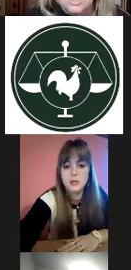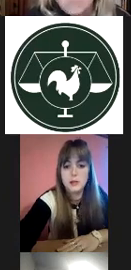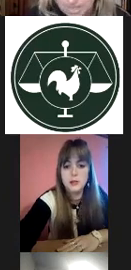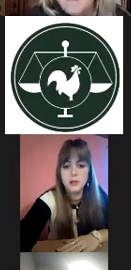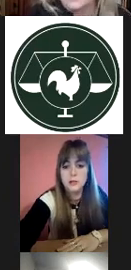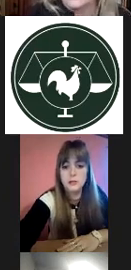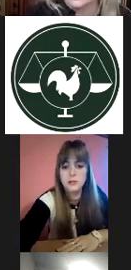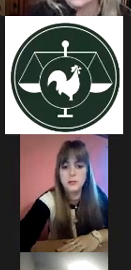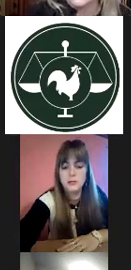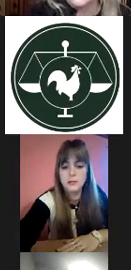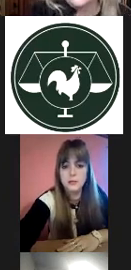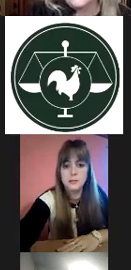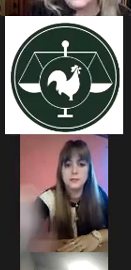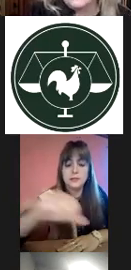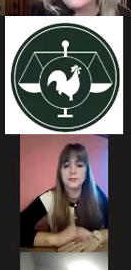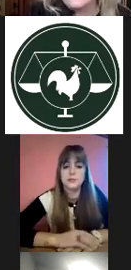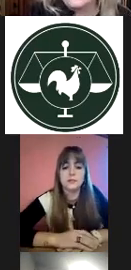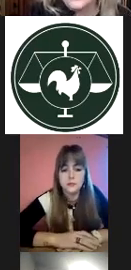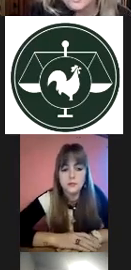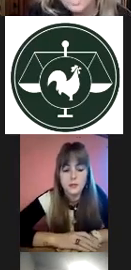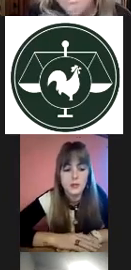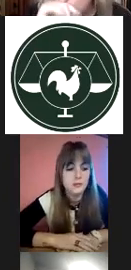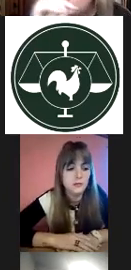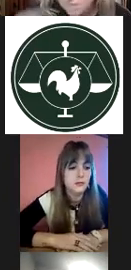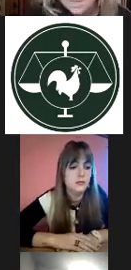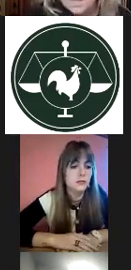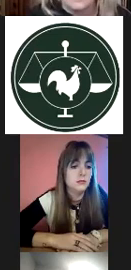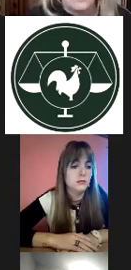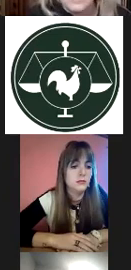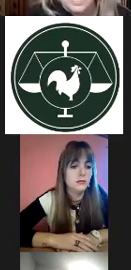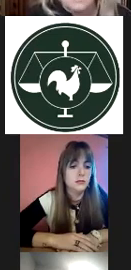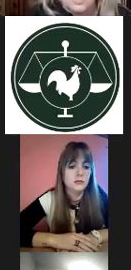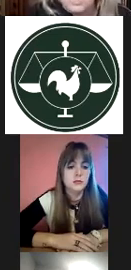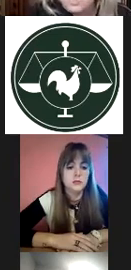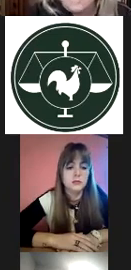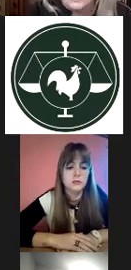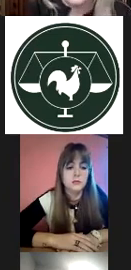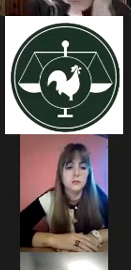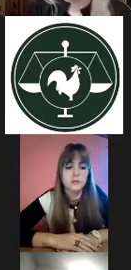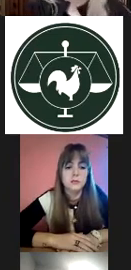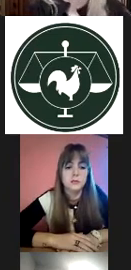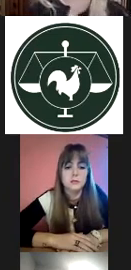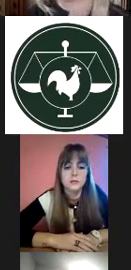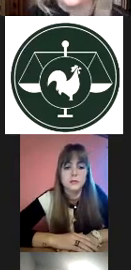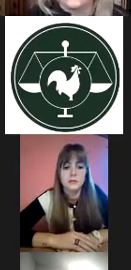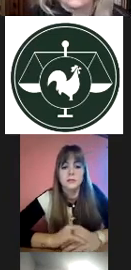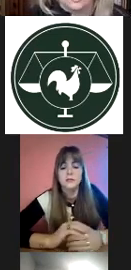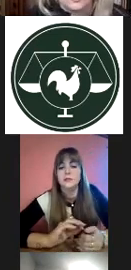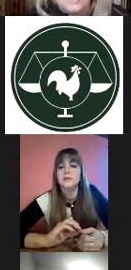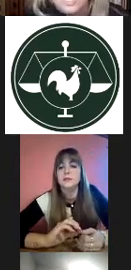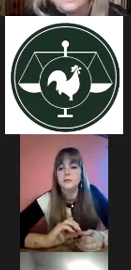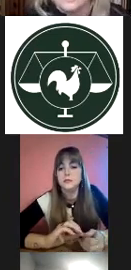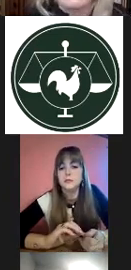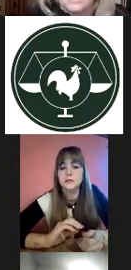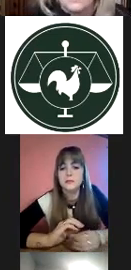Sí, es a nivel nacional. Ah, perfecto. No, quería comentar que el municipio de Almirante Brown tiene un